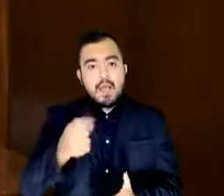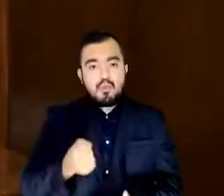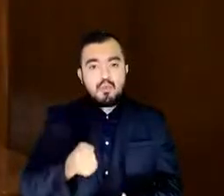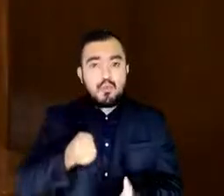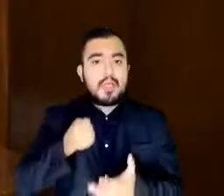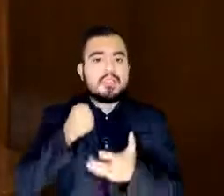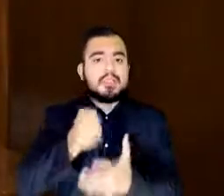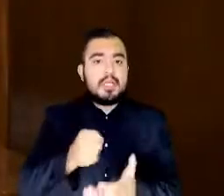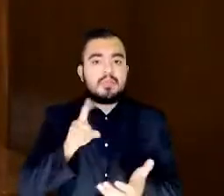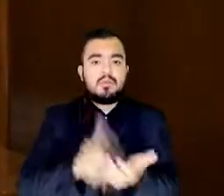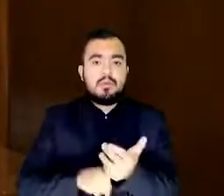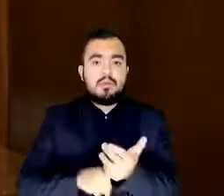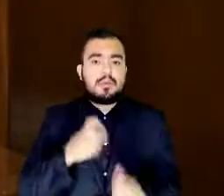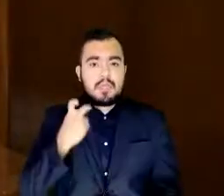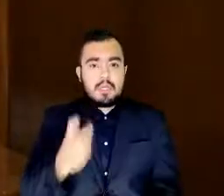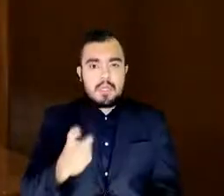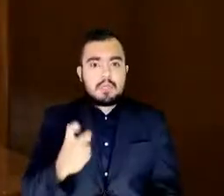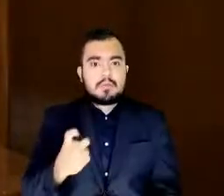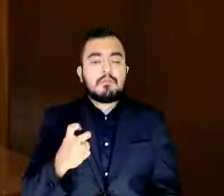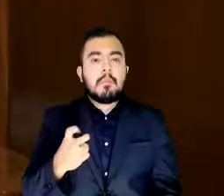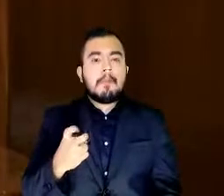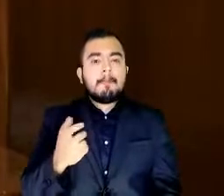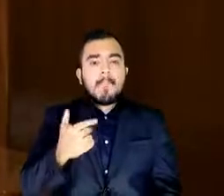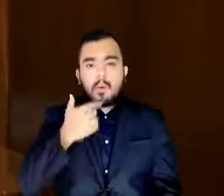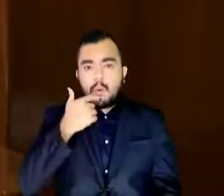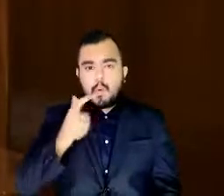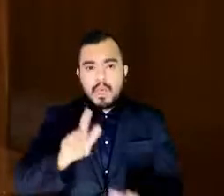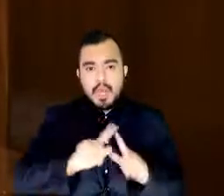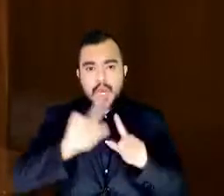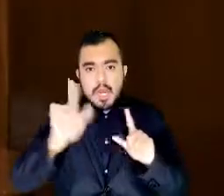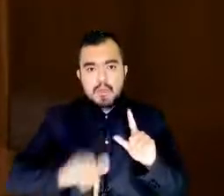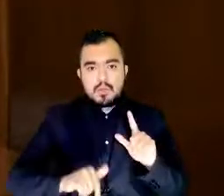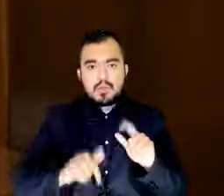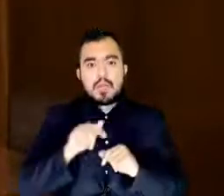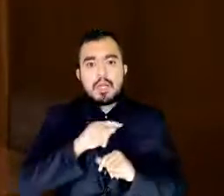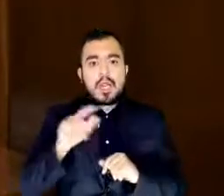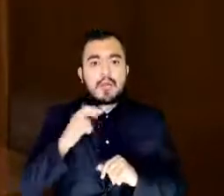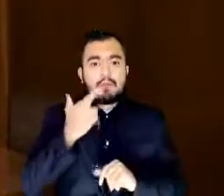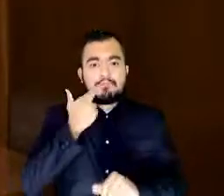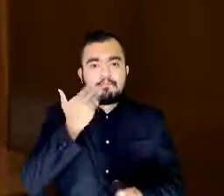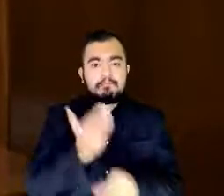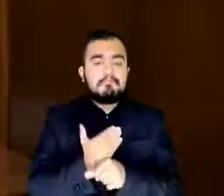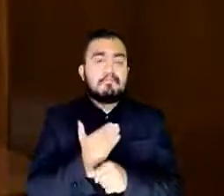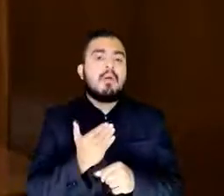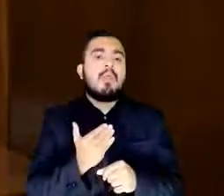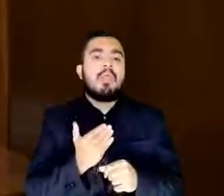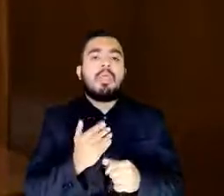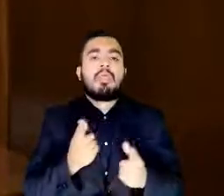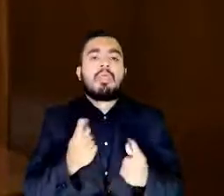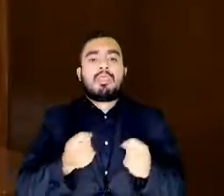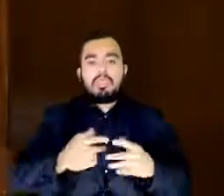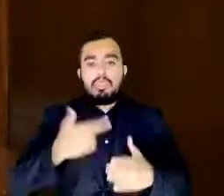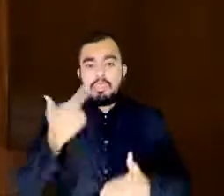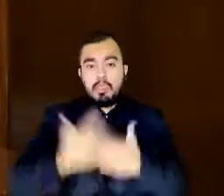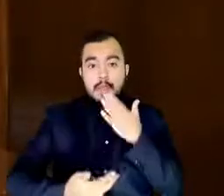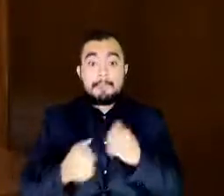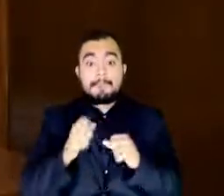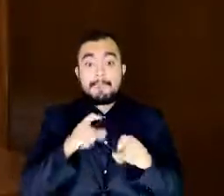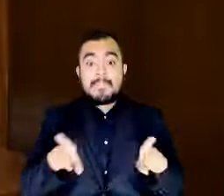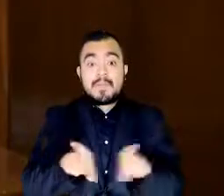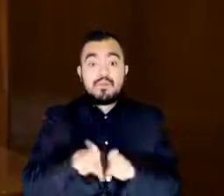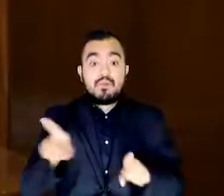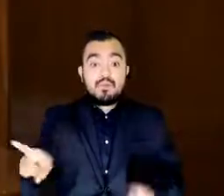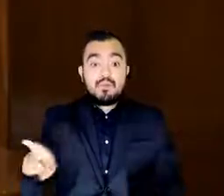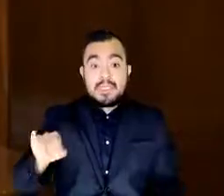remuneración es discrecional, fuera del rango nacional de responsabilidades, puesto que según los datos del Instituto del Acceso a